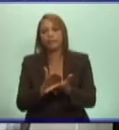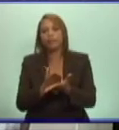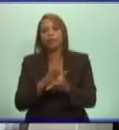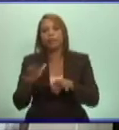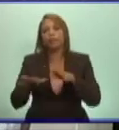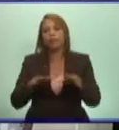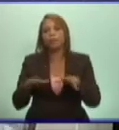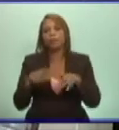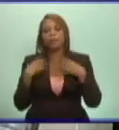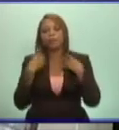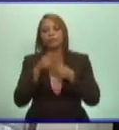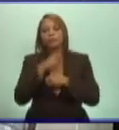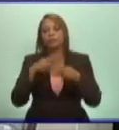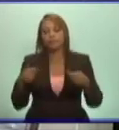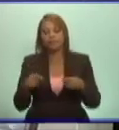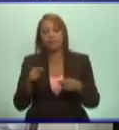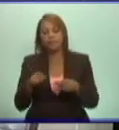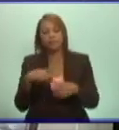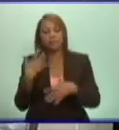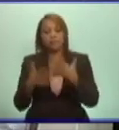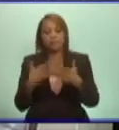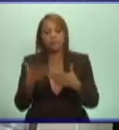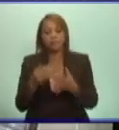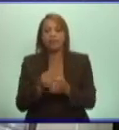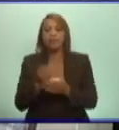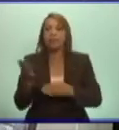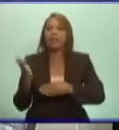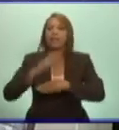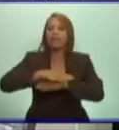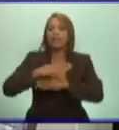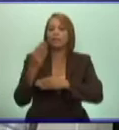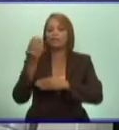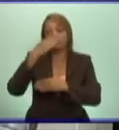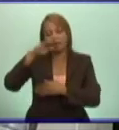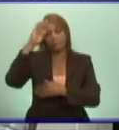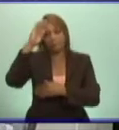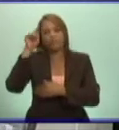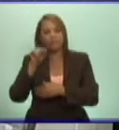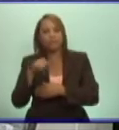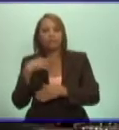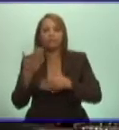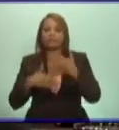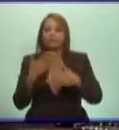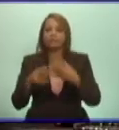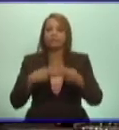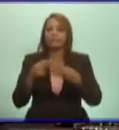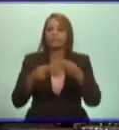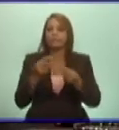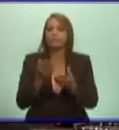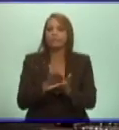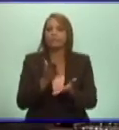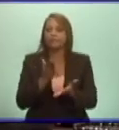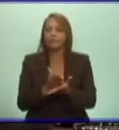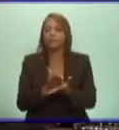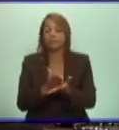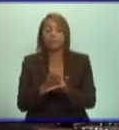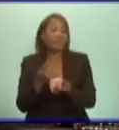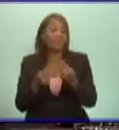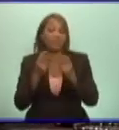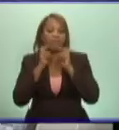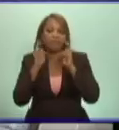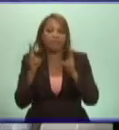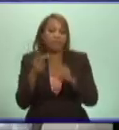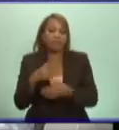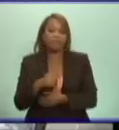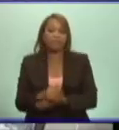poner por ahora. Esa pudiera ser una actividad que forma parte de la patria, porque es una actividad que se desarrolla en la escuela. Y es una vivencia del propio estudiante. Y es una vivencia de los niños. Y